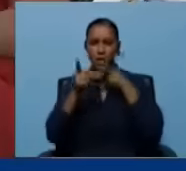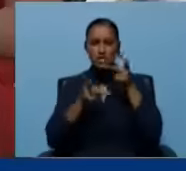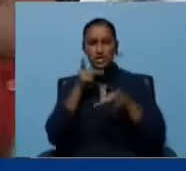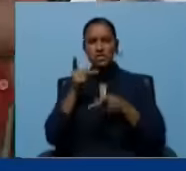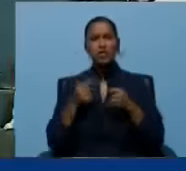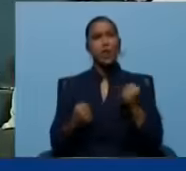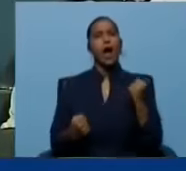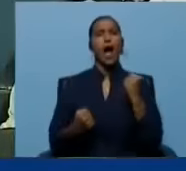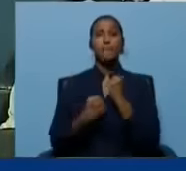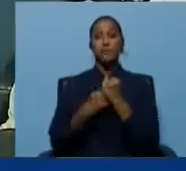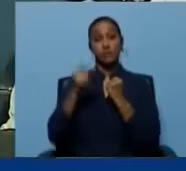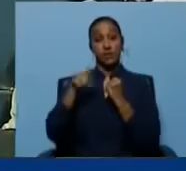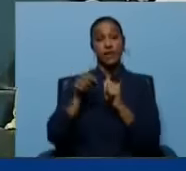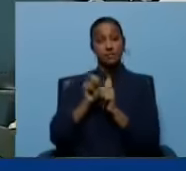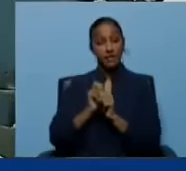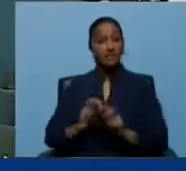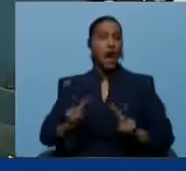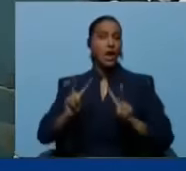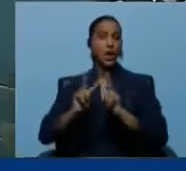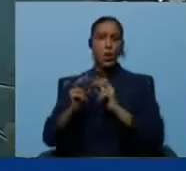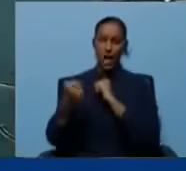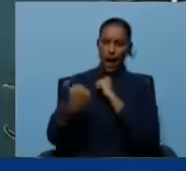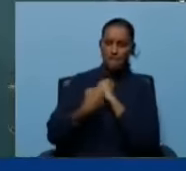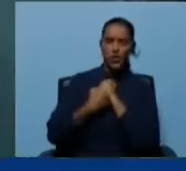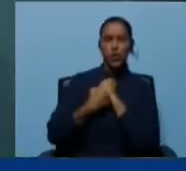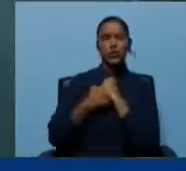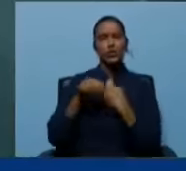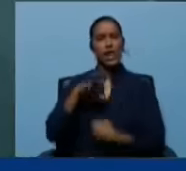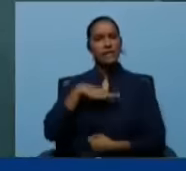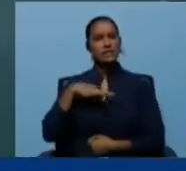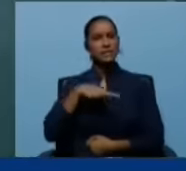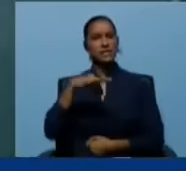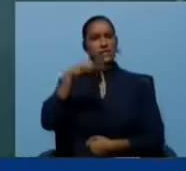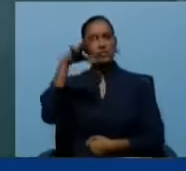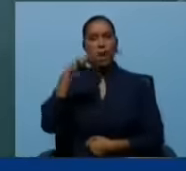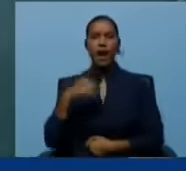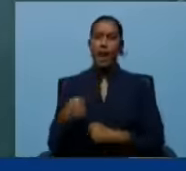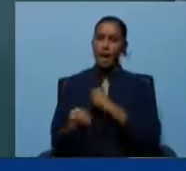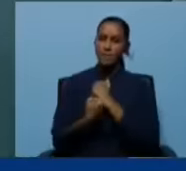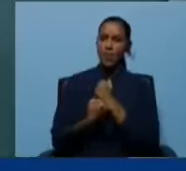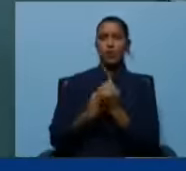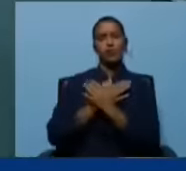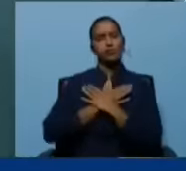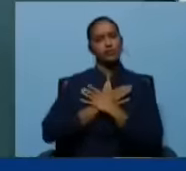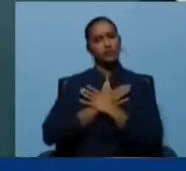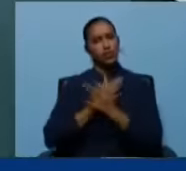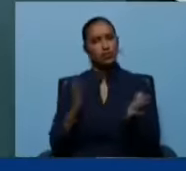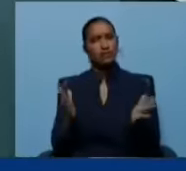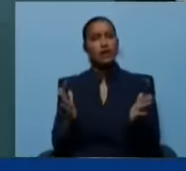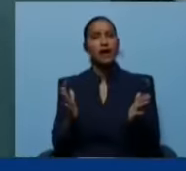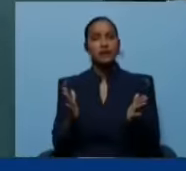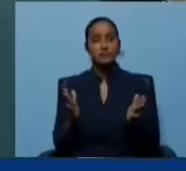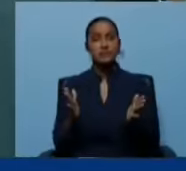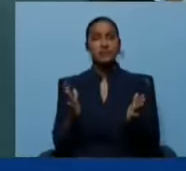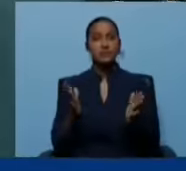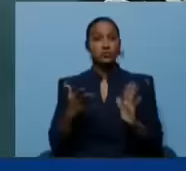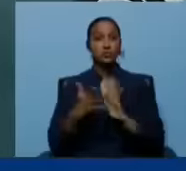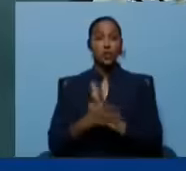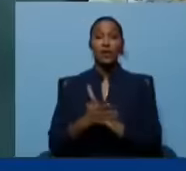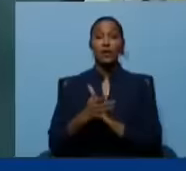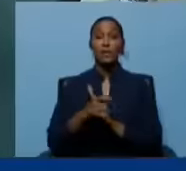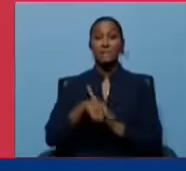apoyo moral, espiritual, la solidaridad activa, la voz que se levanta en el